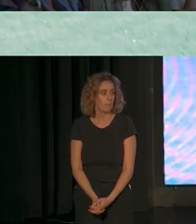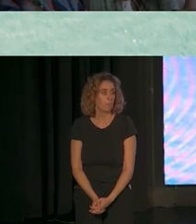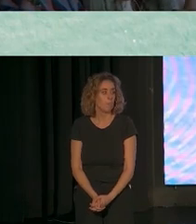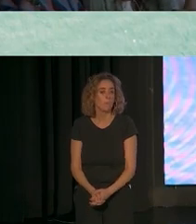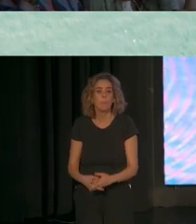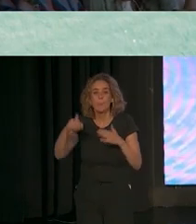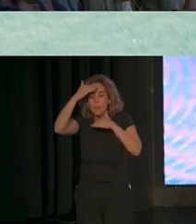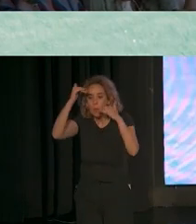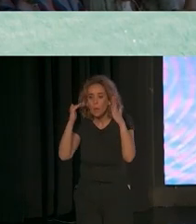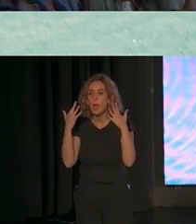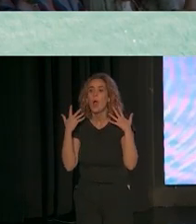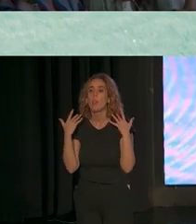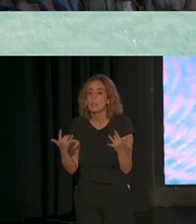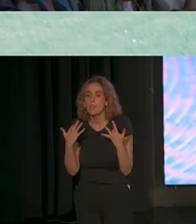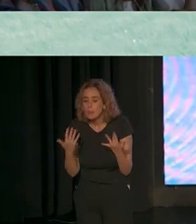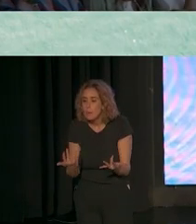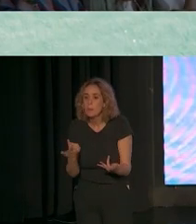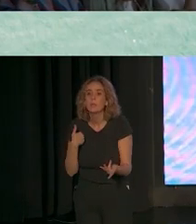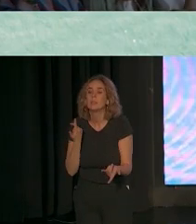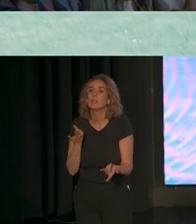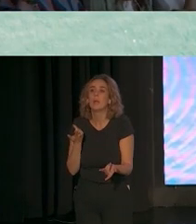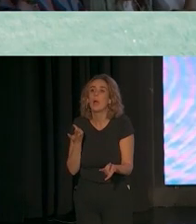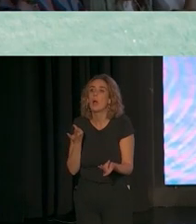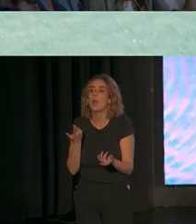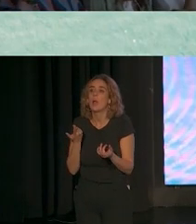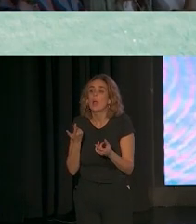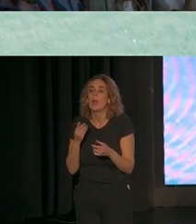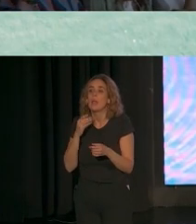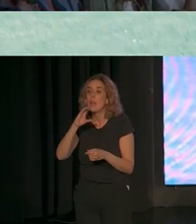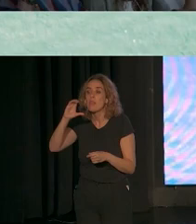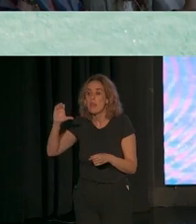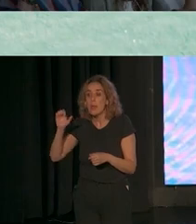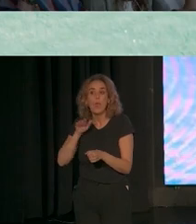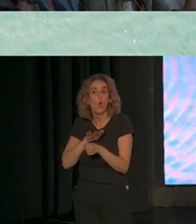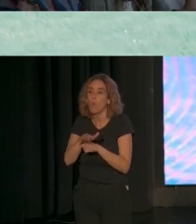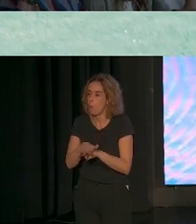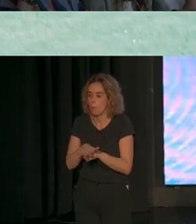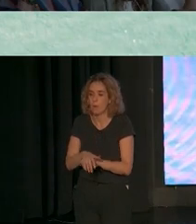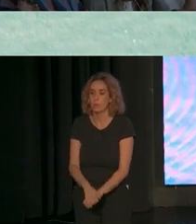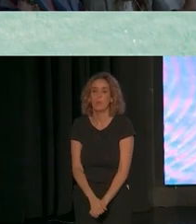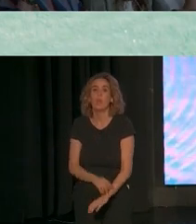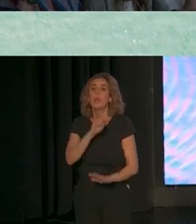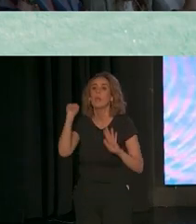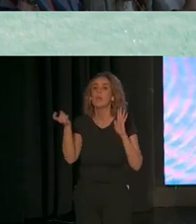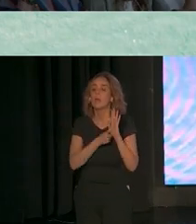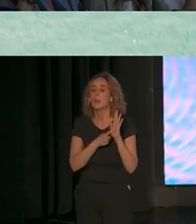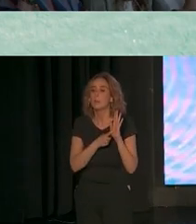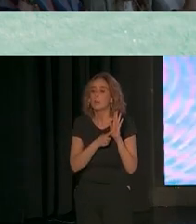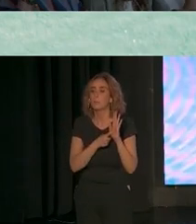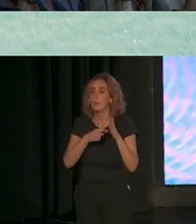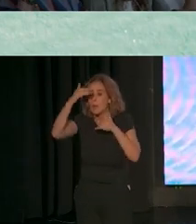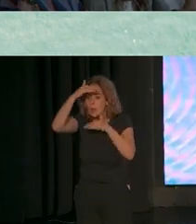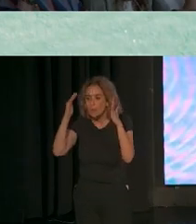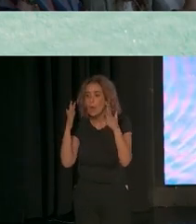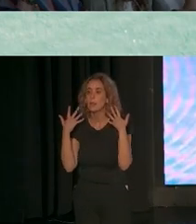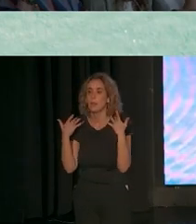La atención temprano está cubierta dentro de la parte C de la ley de